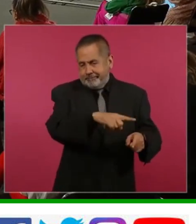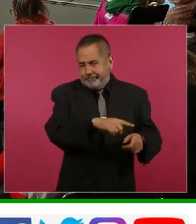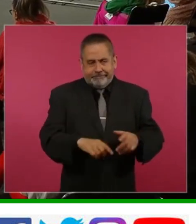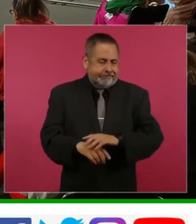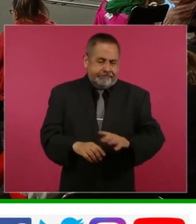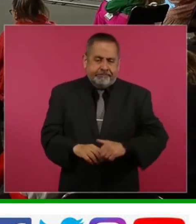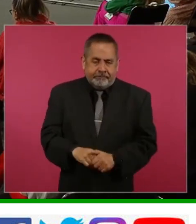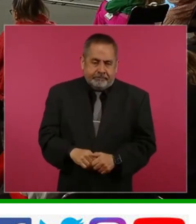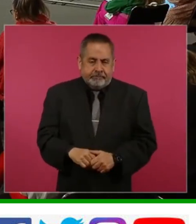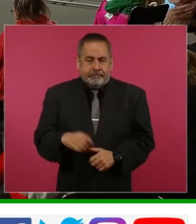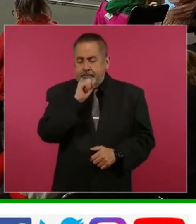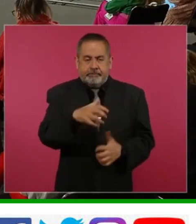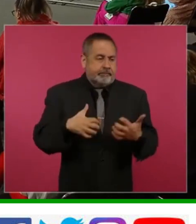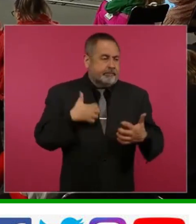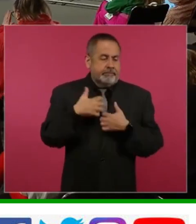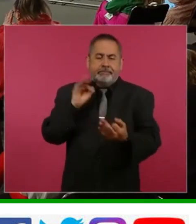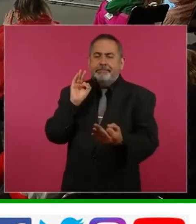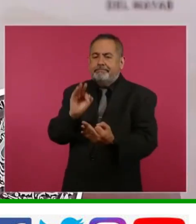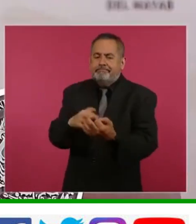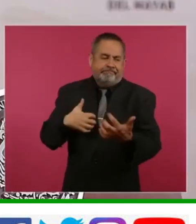Y el calor.